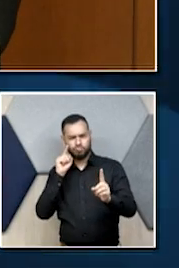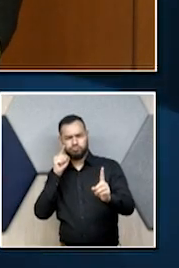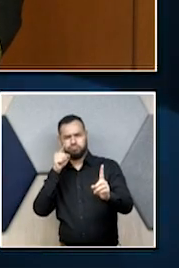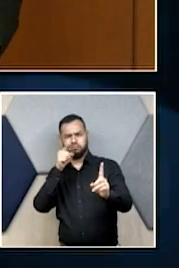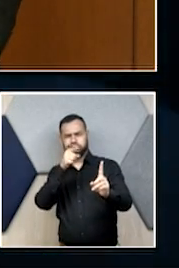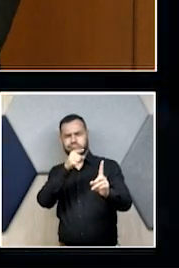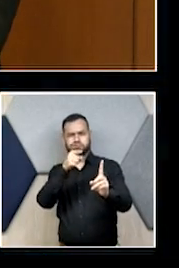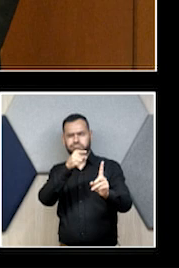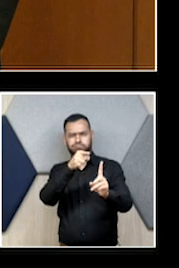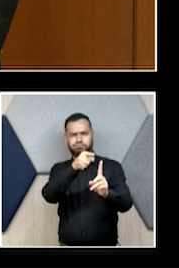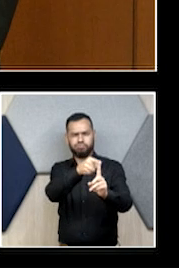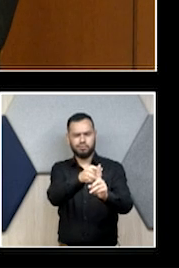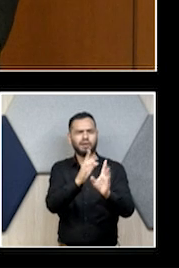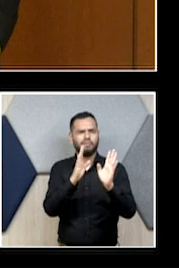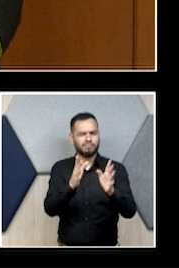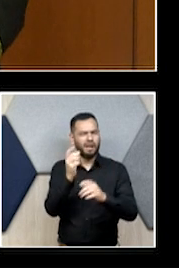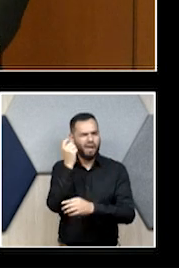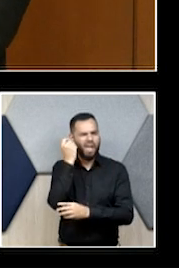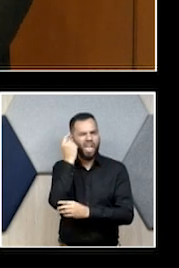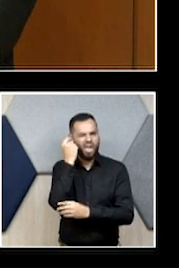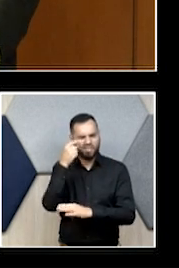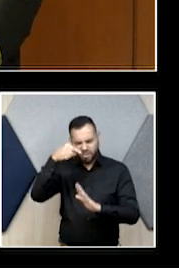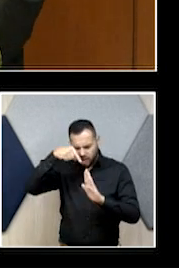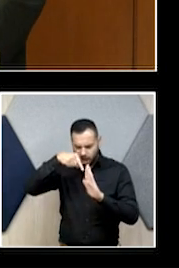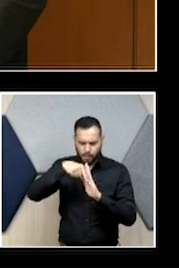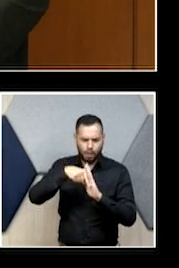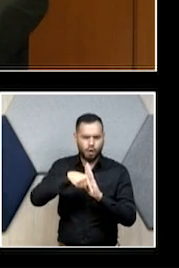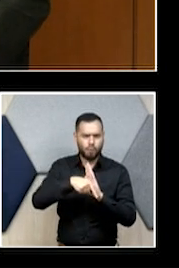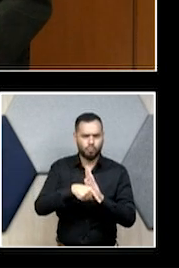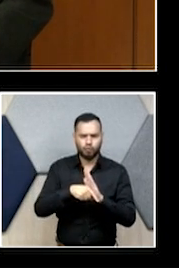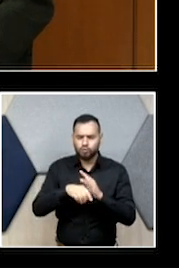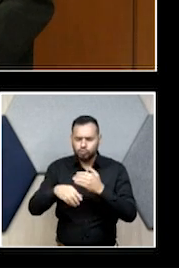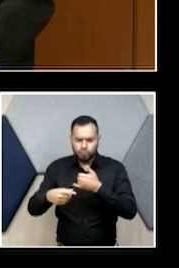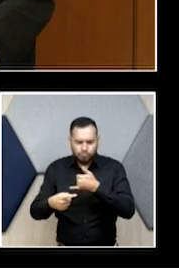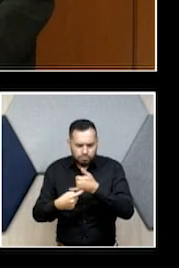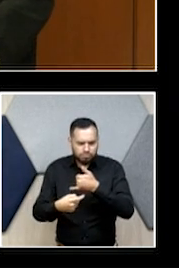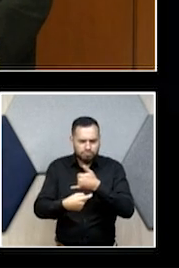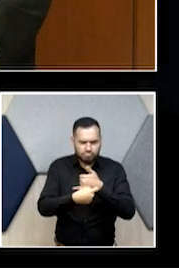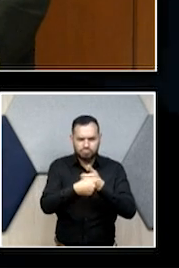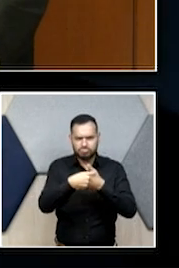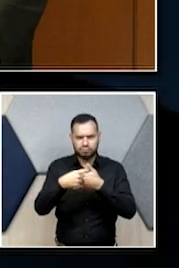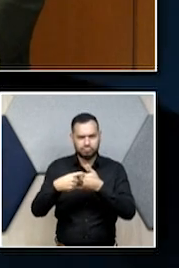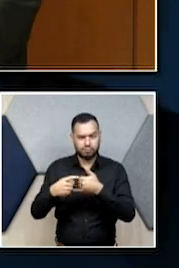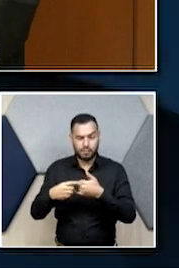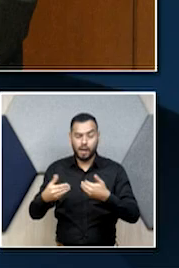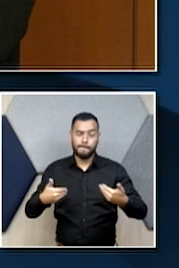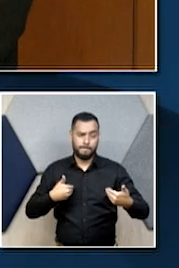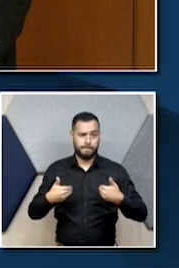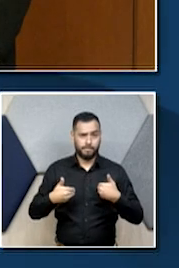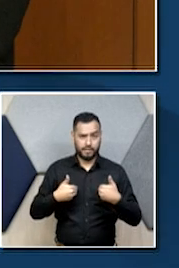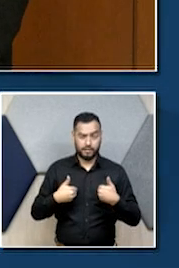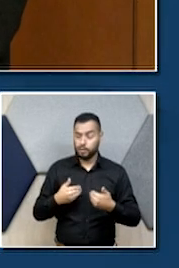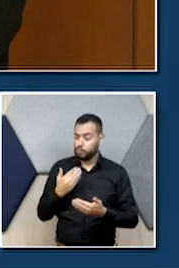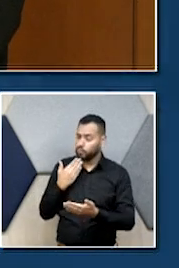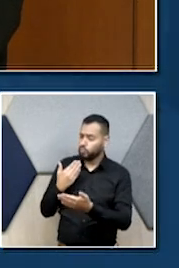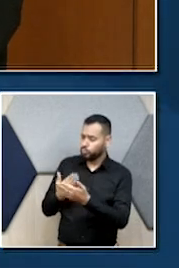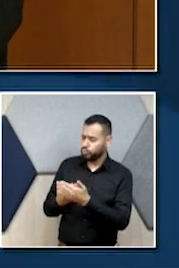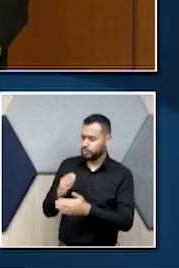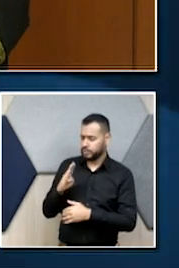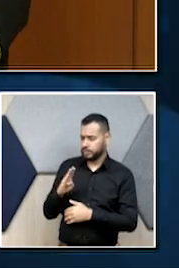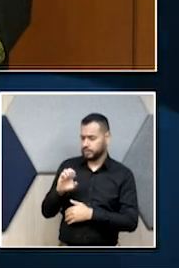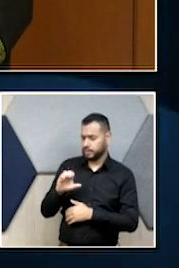comprensión profunda de los territorios de las víctimas. Muchas gracias, Belkis.